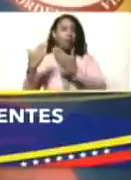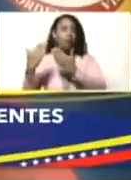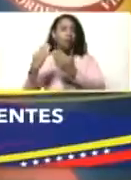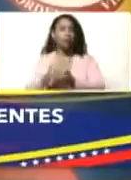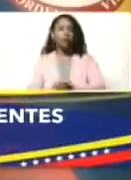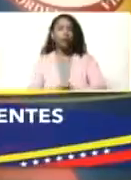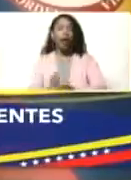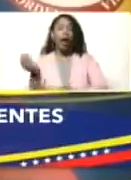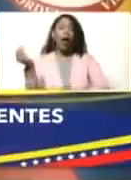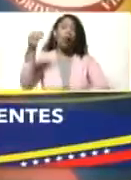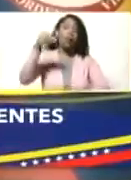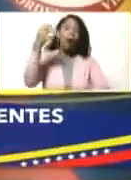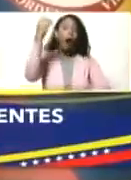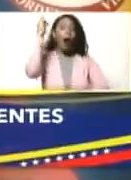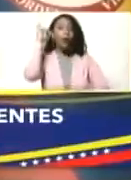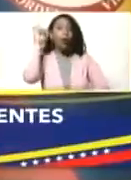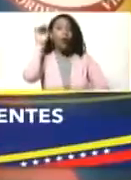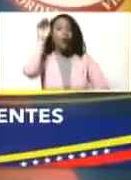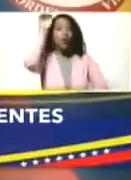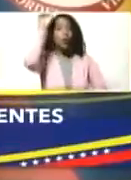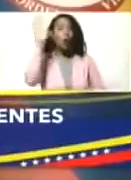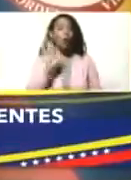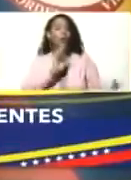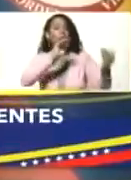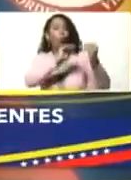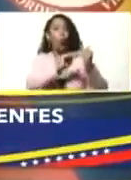Y además tenemos un destino común,